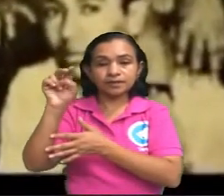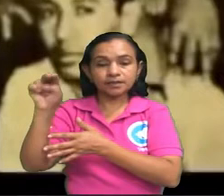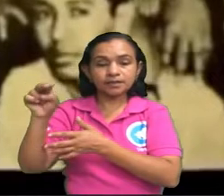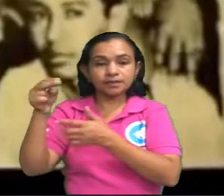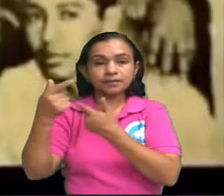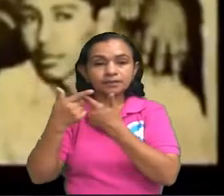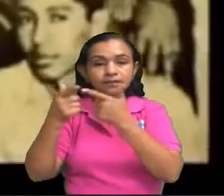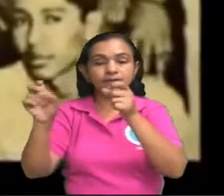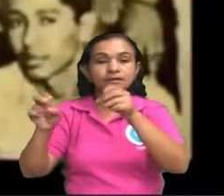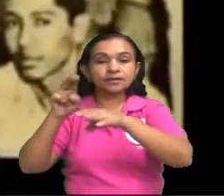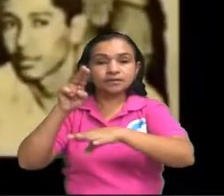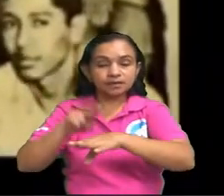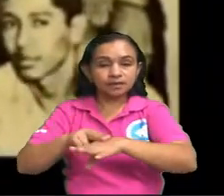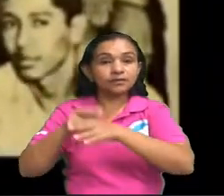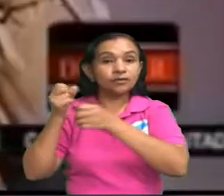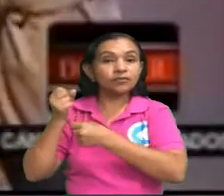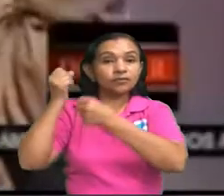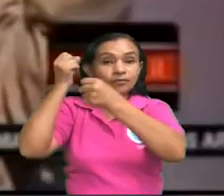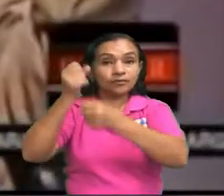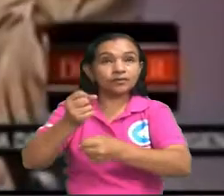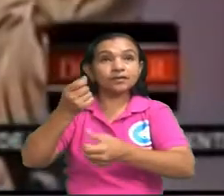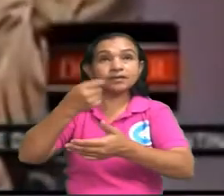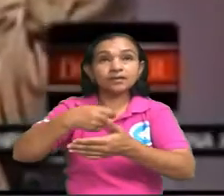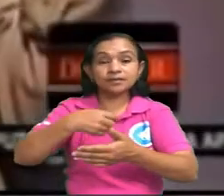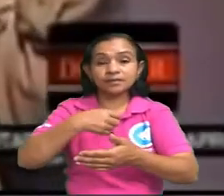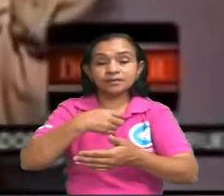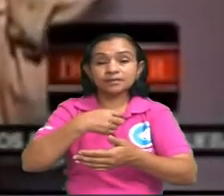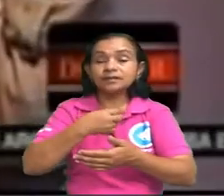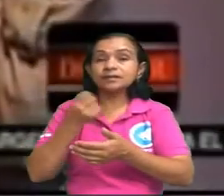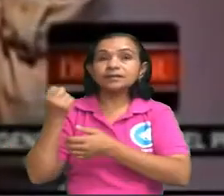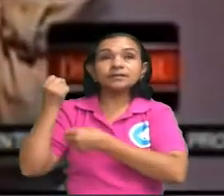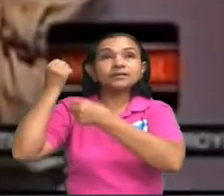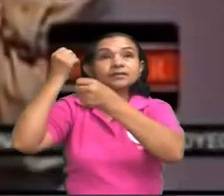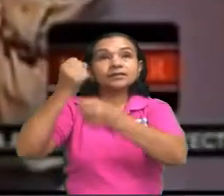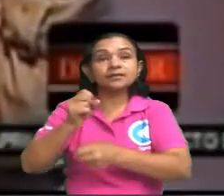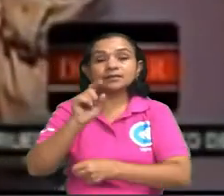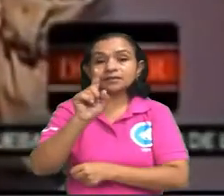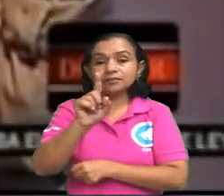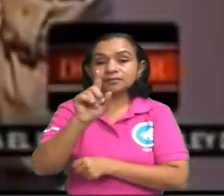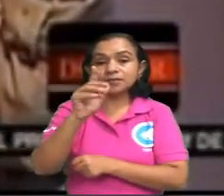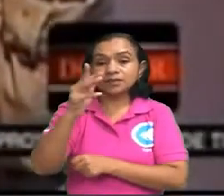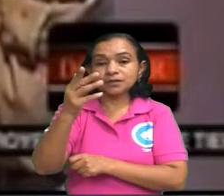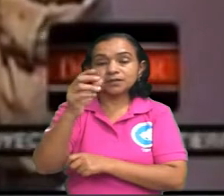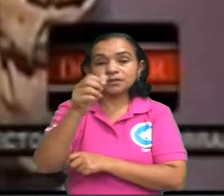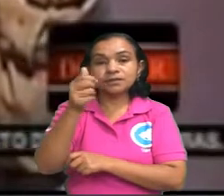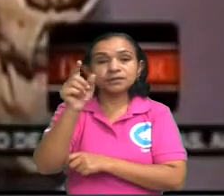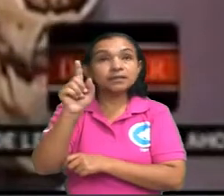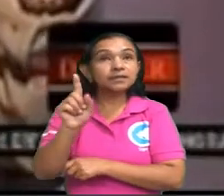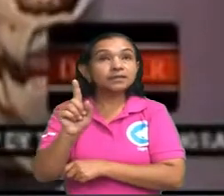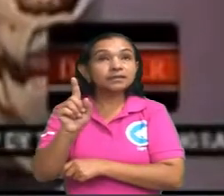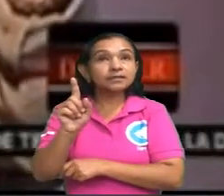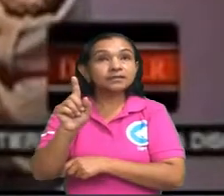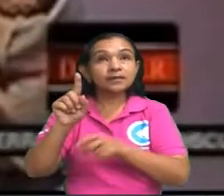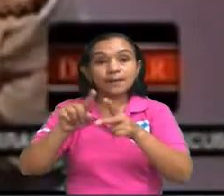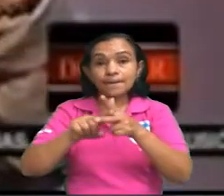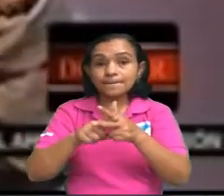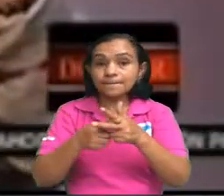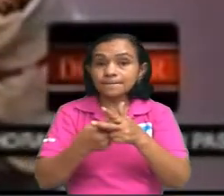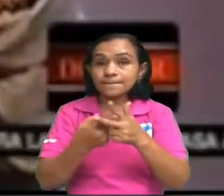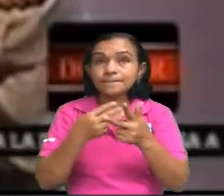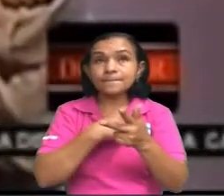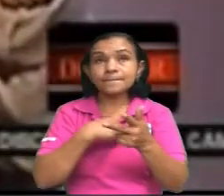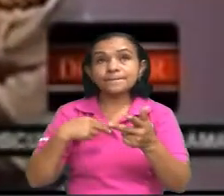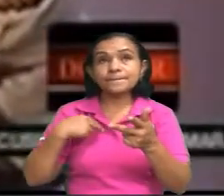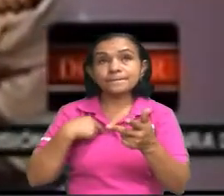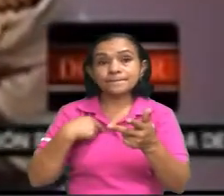Liberación Nacional. Se fundó el Frente Sandinista en 1961. Y a partir de entonces empezamos